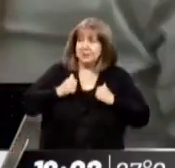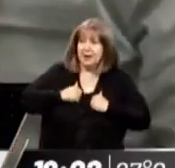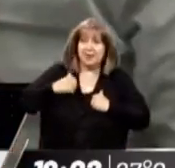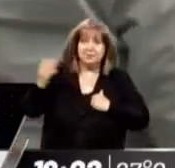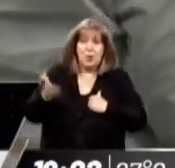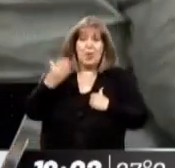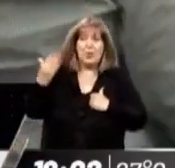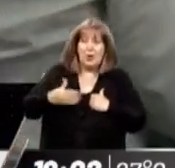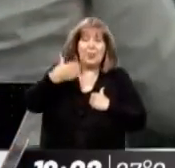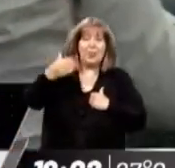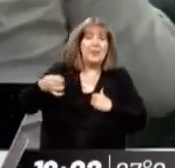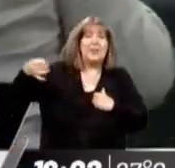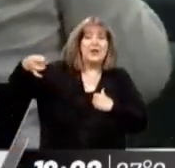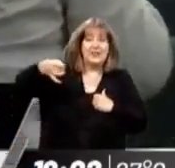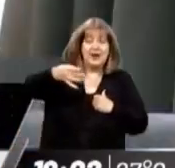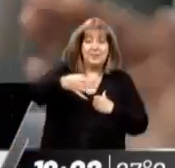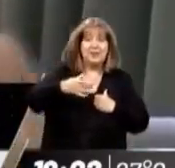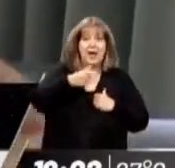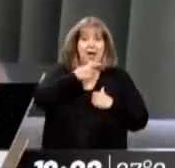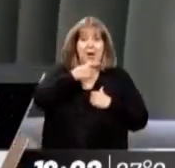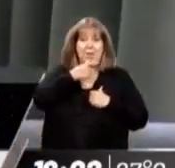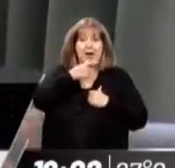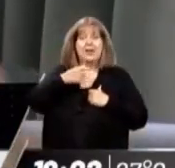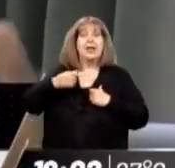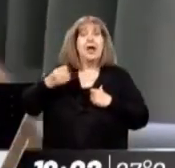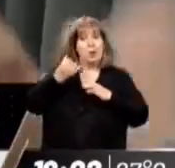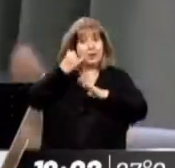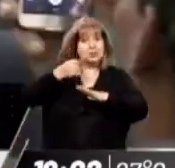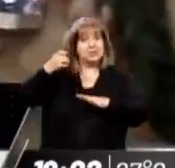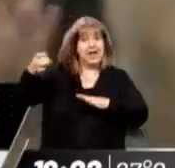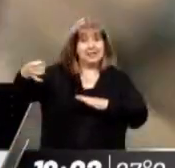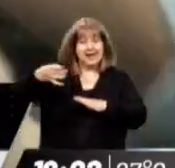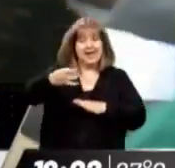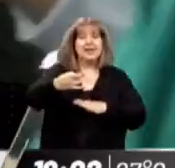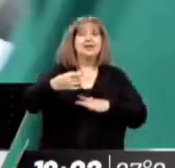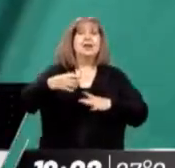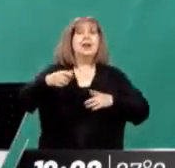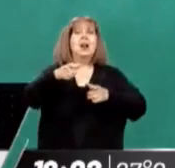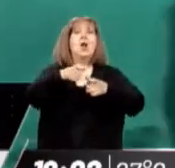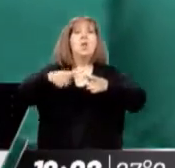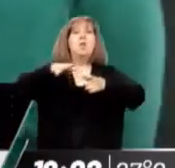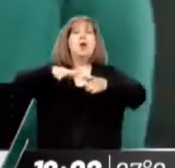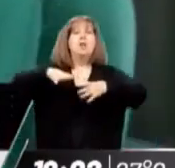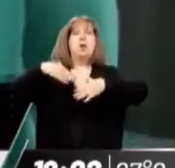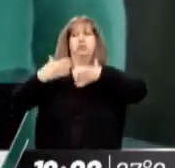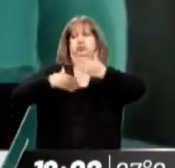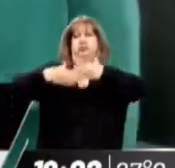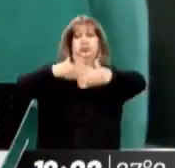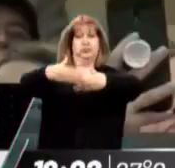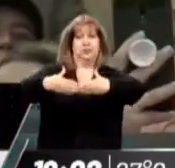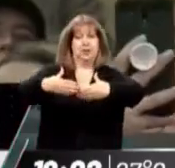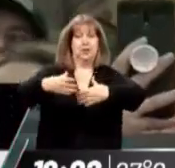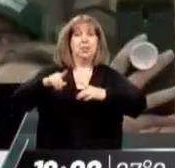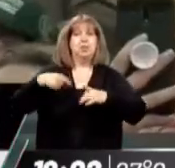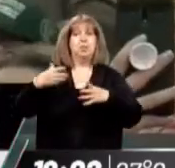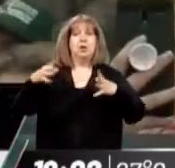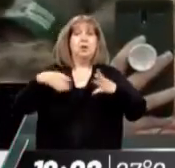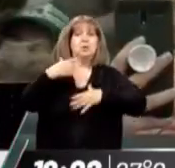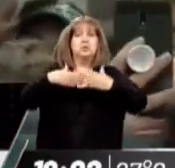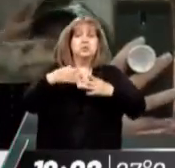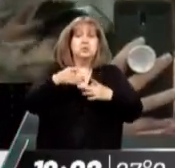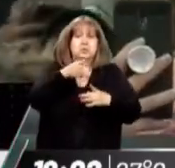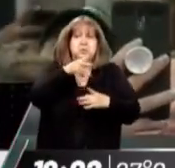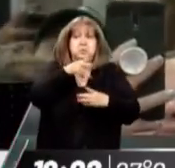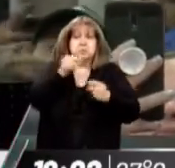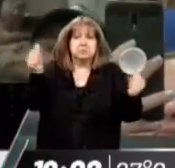la vuelta del tren. Era un pueblo próspero cuando estaba el tren funcionando. Después quedó como un pueblo